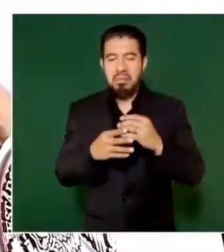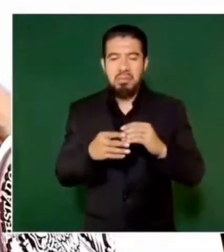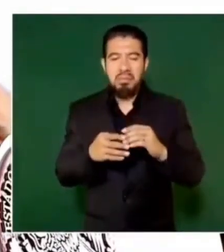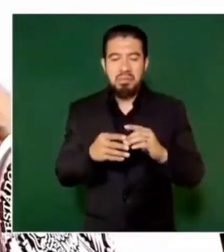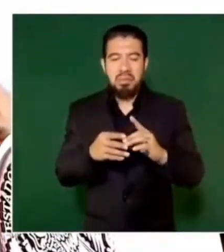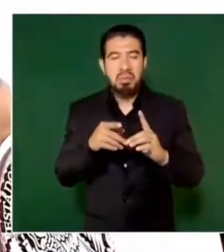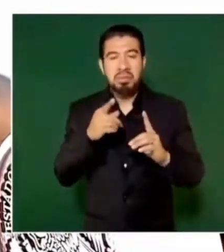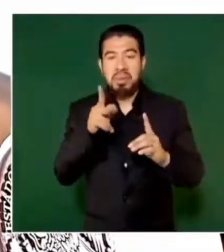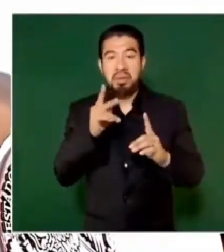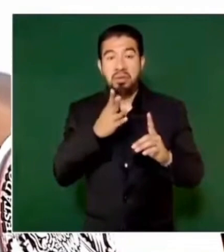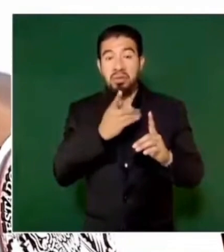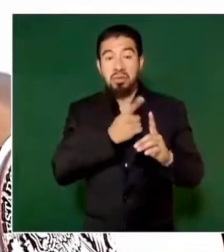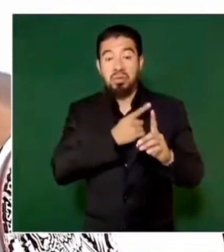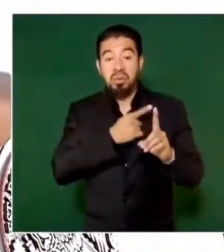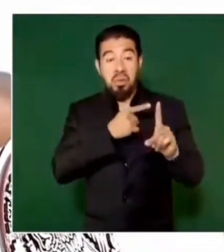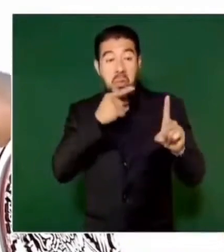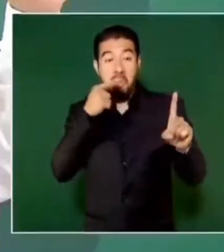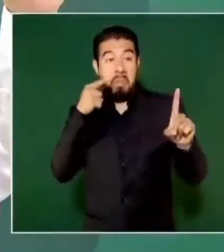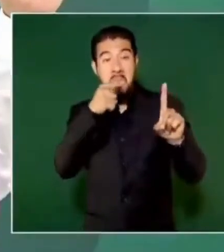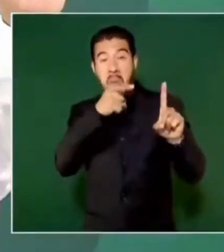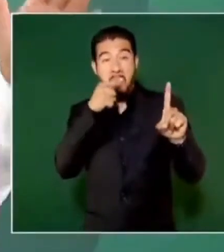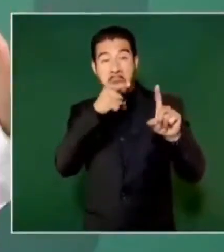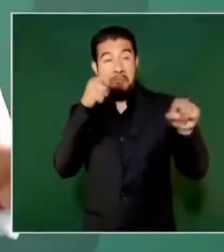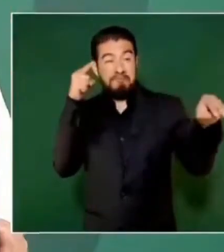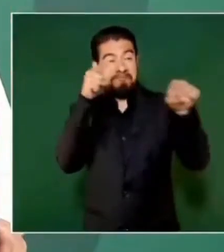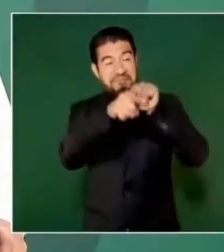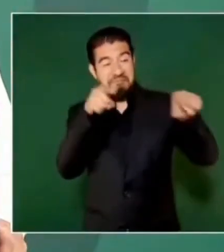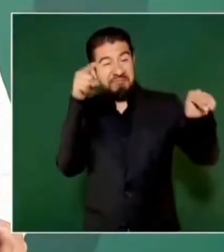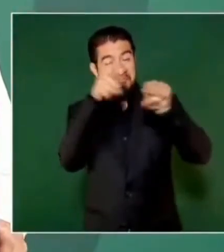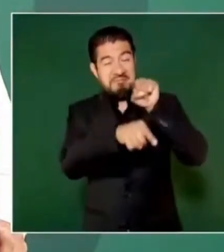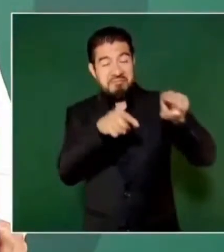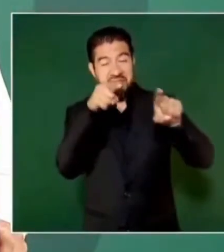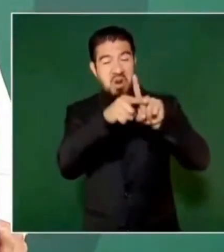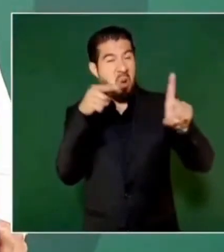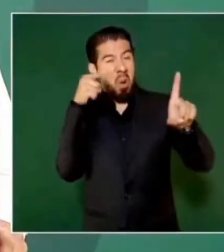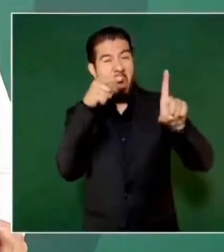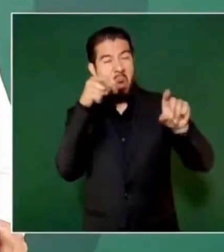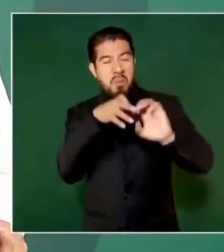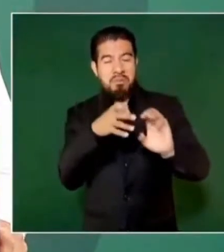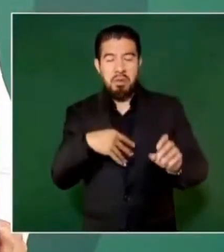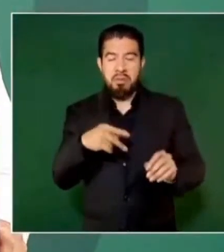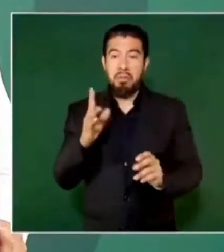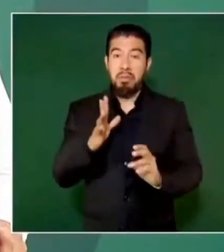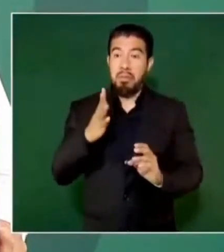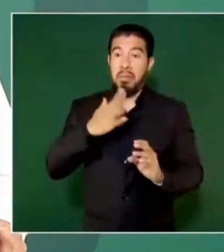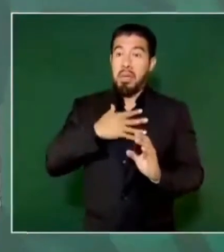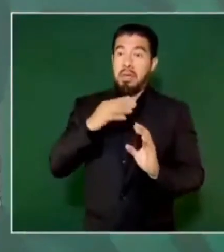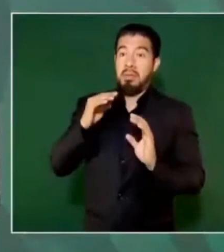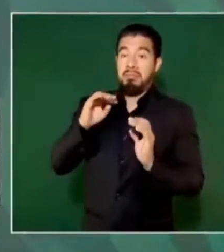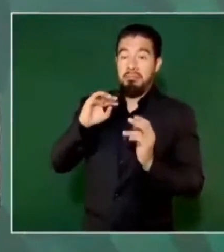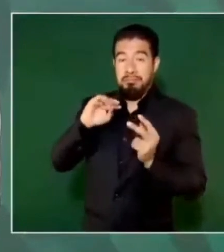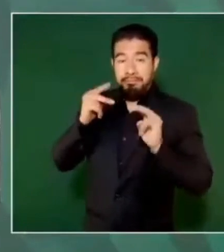unilateral, porque no teníamos cómo defendernos. Y aún así